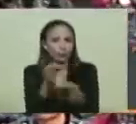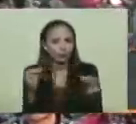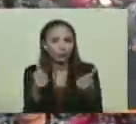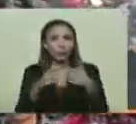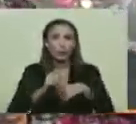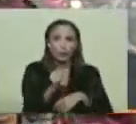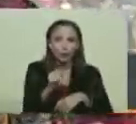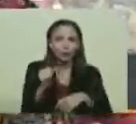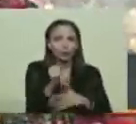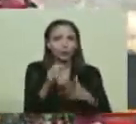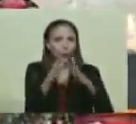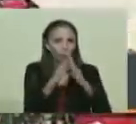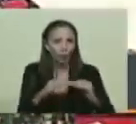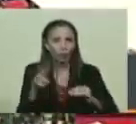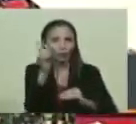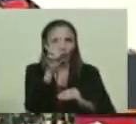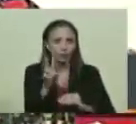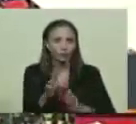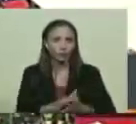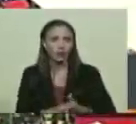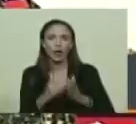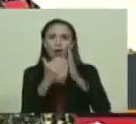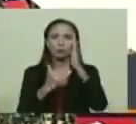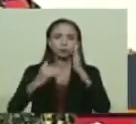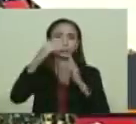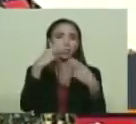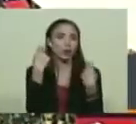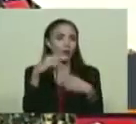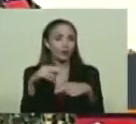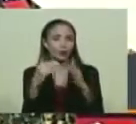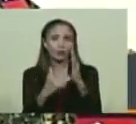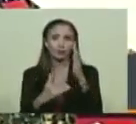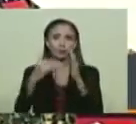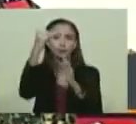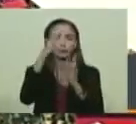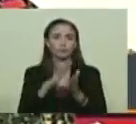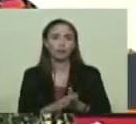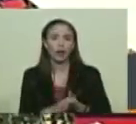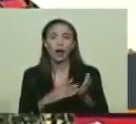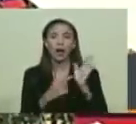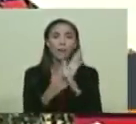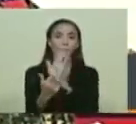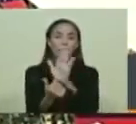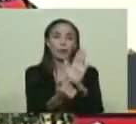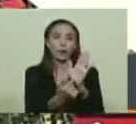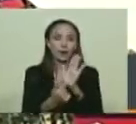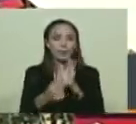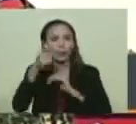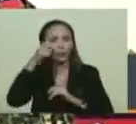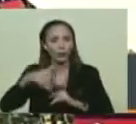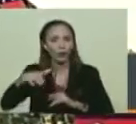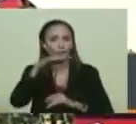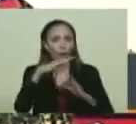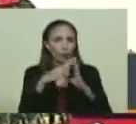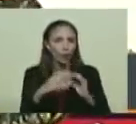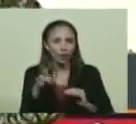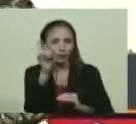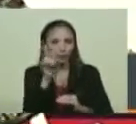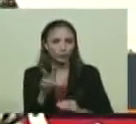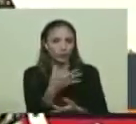Policía Nacional Bolivariana para llevarla al más alto nivel y ser una policía ejemplar para el pueblo de Venezuela, sobre